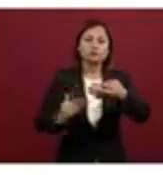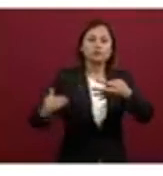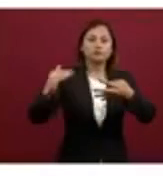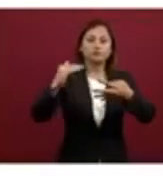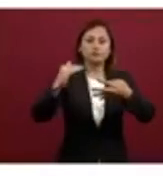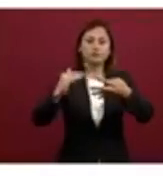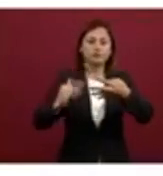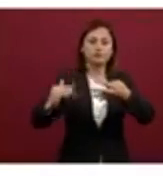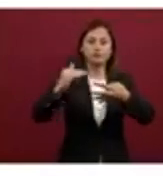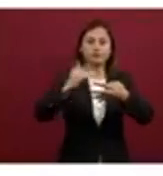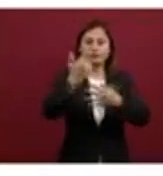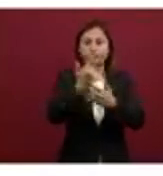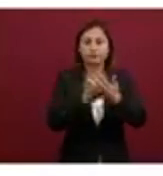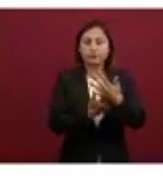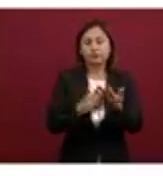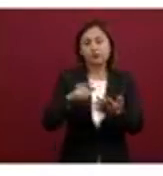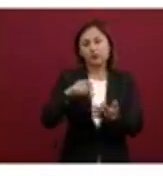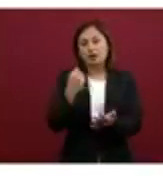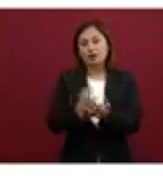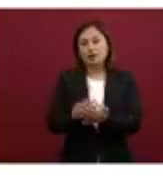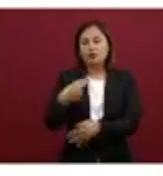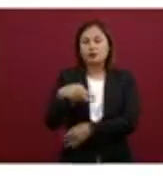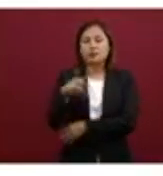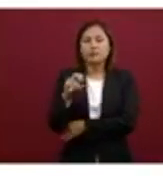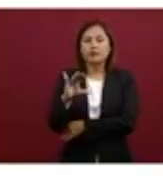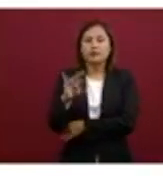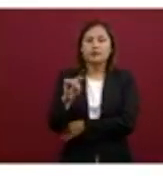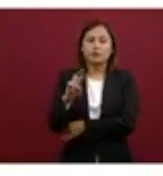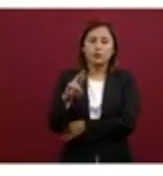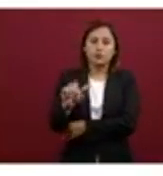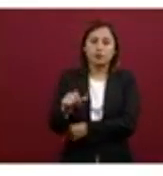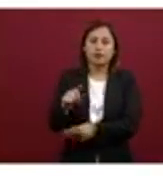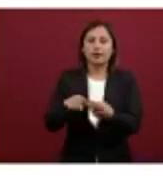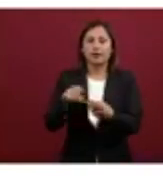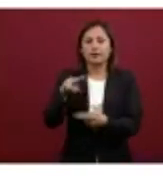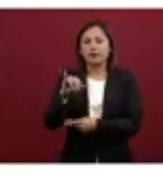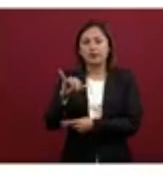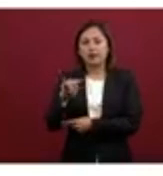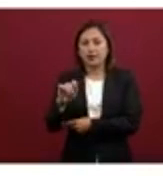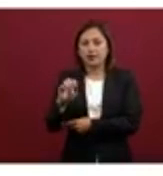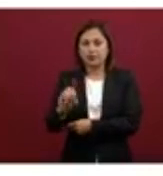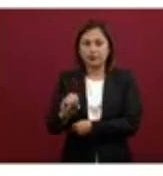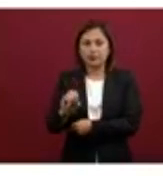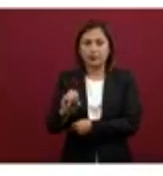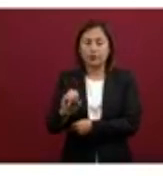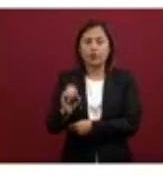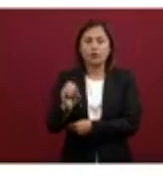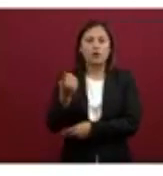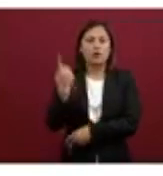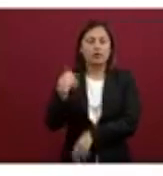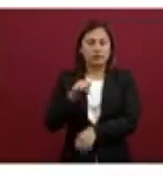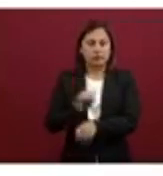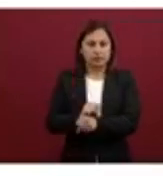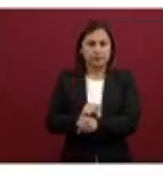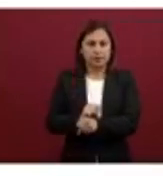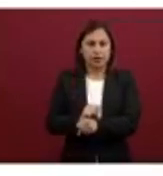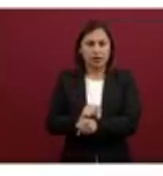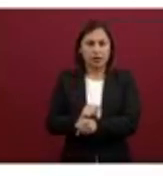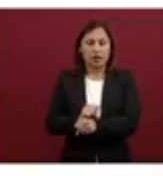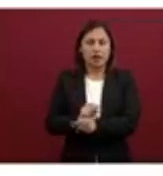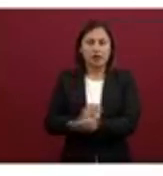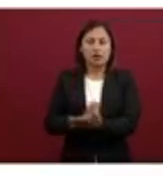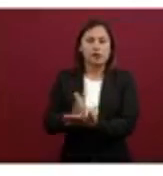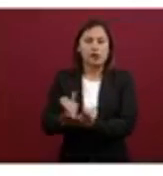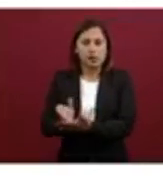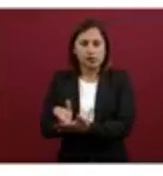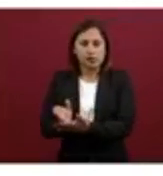Estación de Gas LP Victoria, Gutiérrez Nieto, que también la semana pasada se distinguió negativamente como uno de los